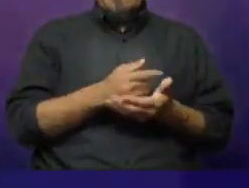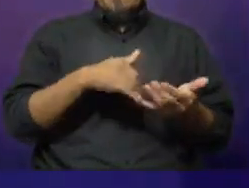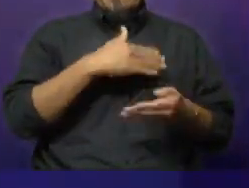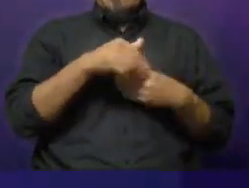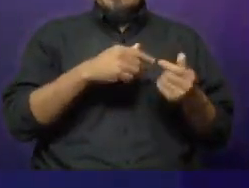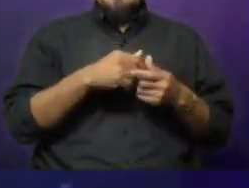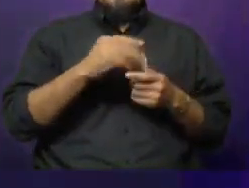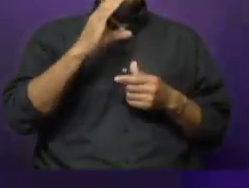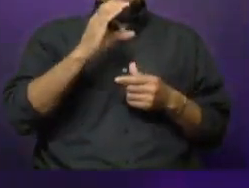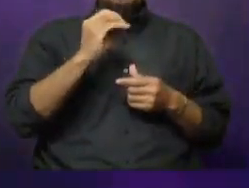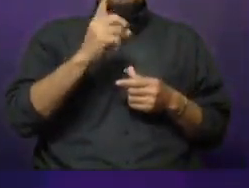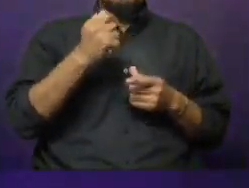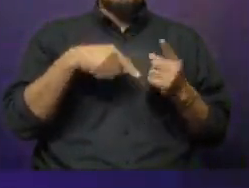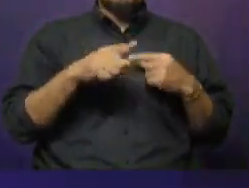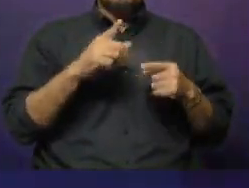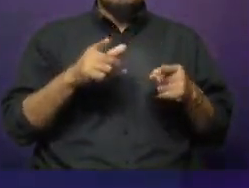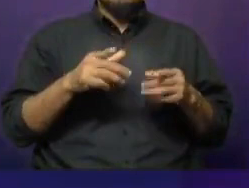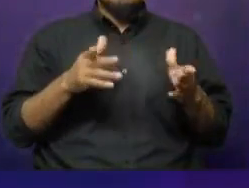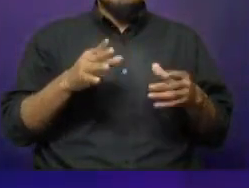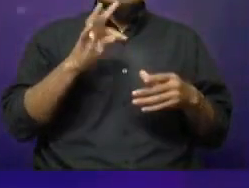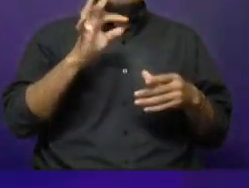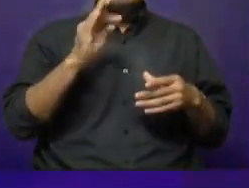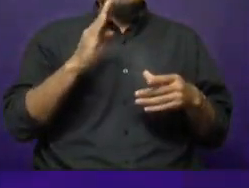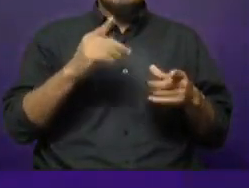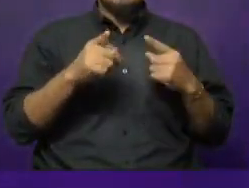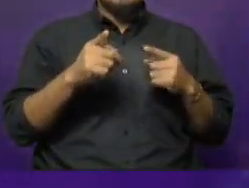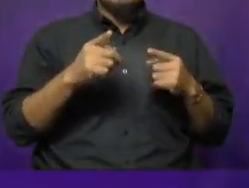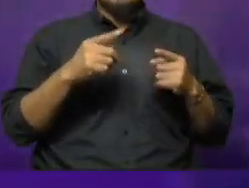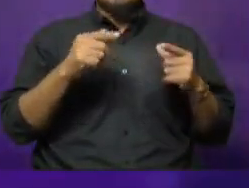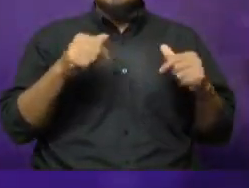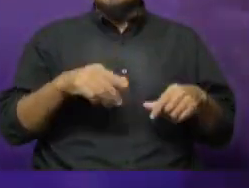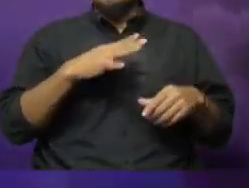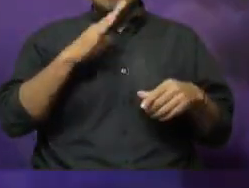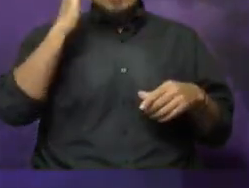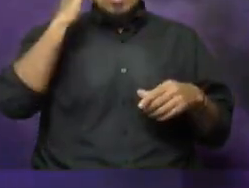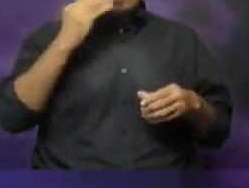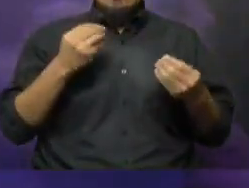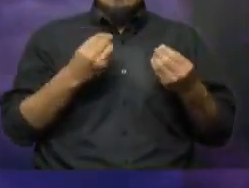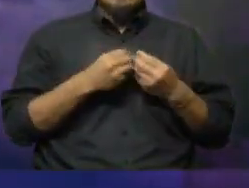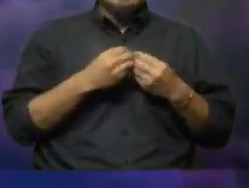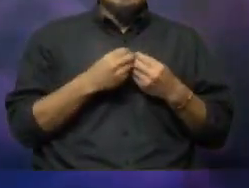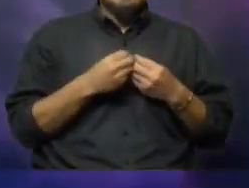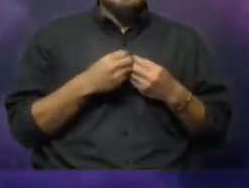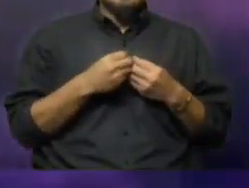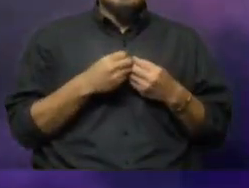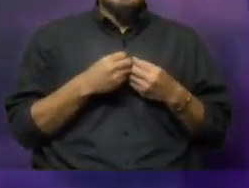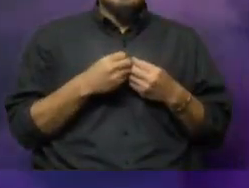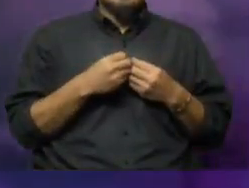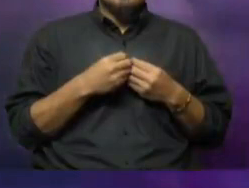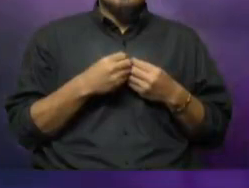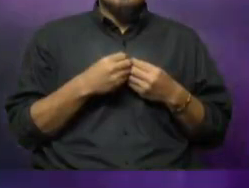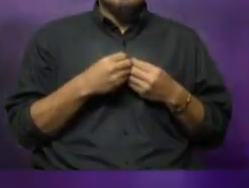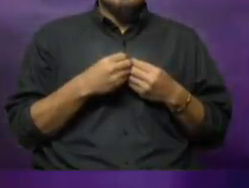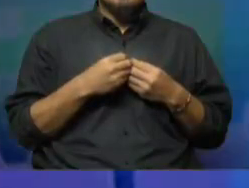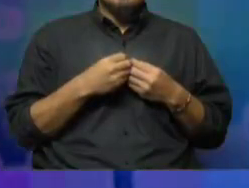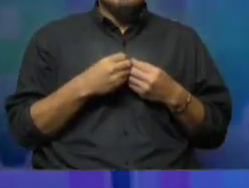Juan Manuel Cola, que para mí es top ingeniero de sonido acá en Uruguay. Y bueno, en eso. Bien. Muy bien,